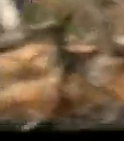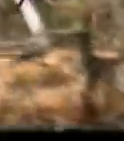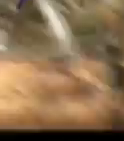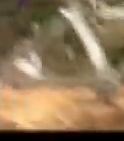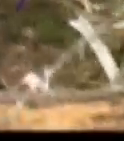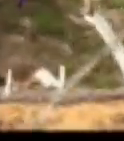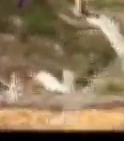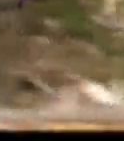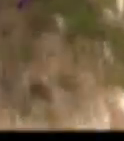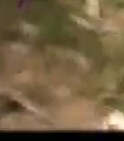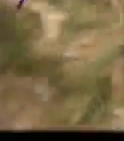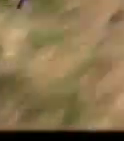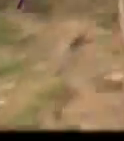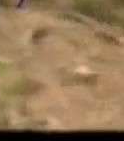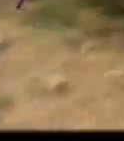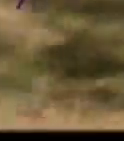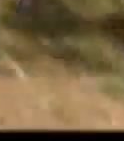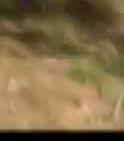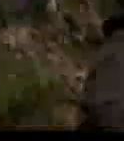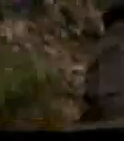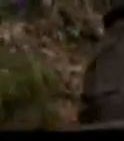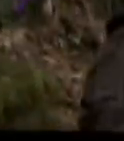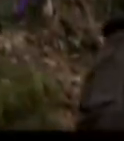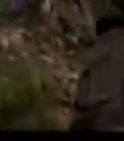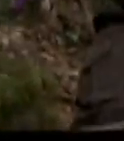Sobreviviente. Hoy, 20 horas.